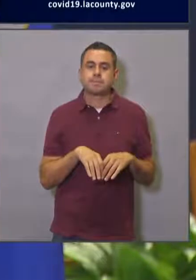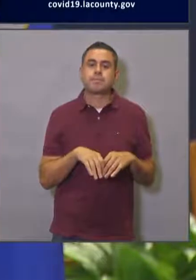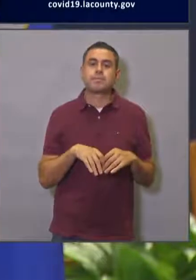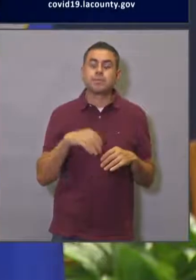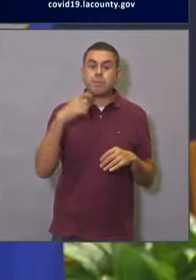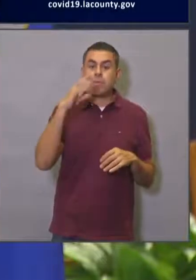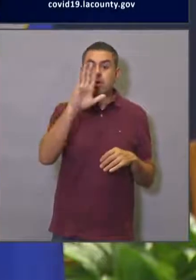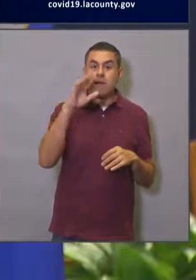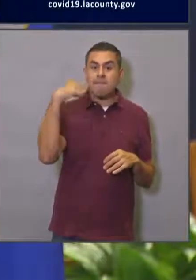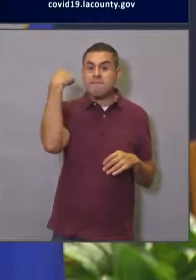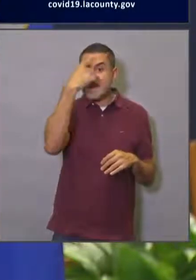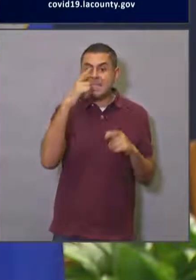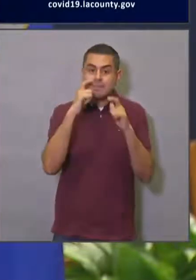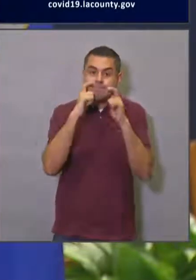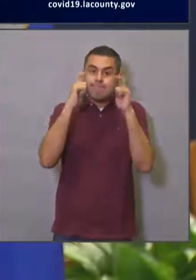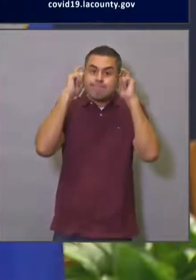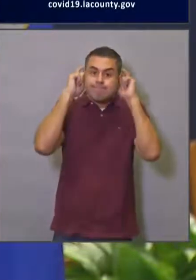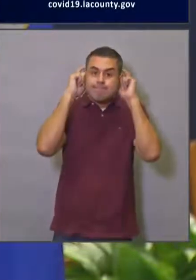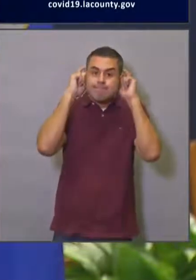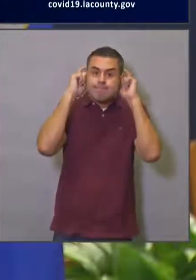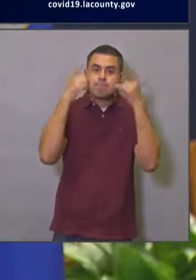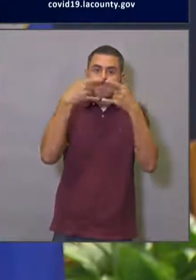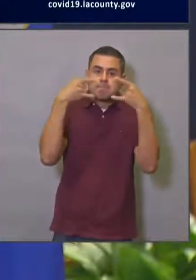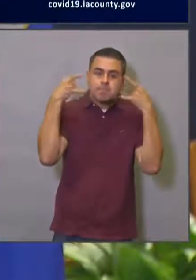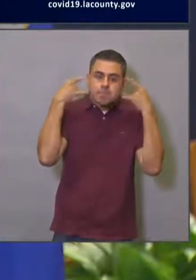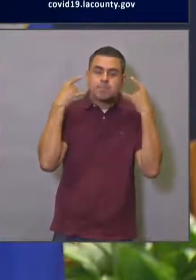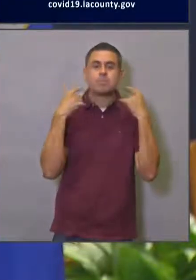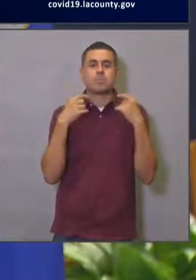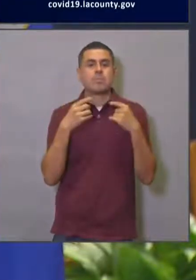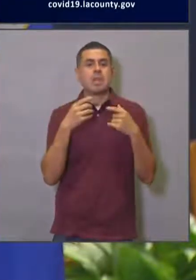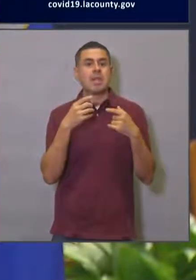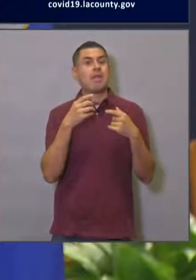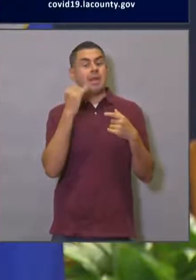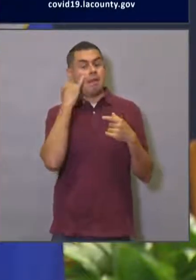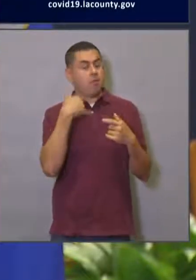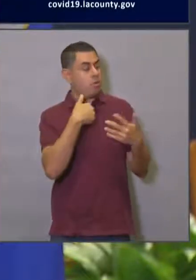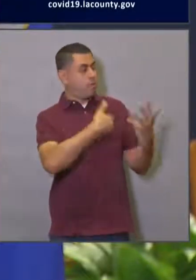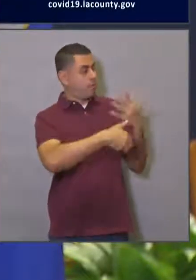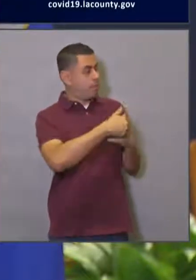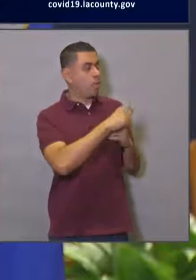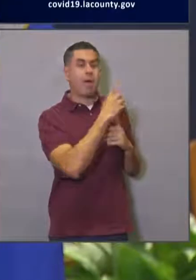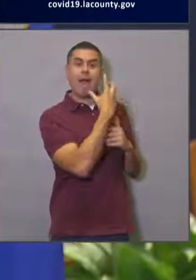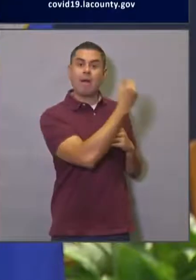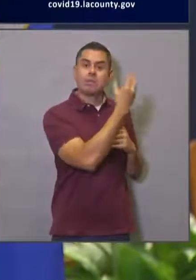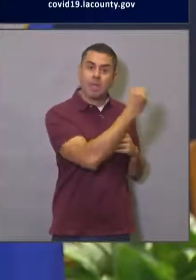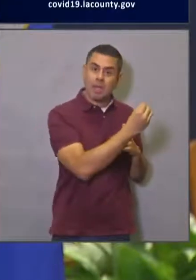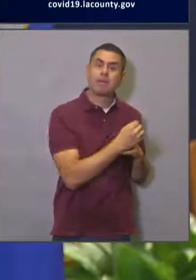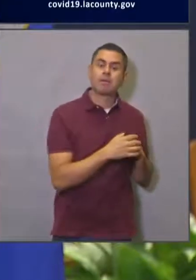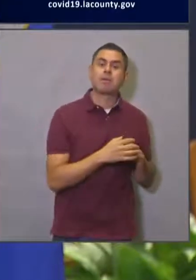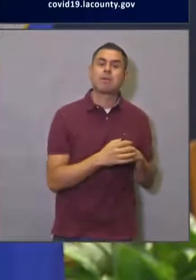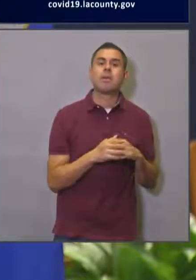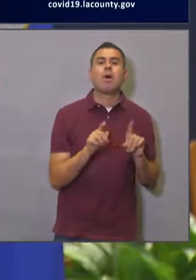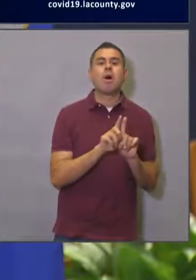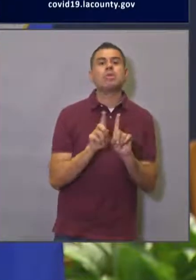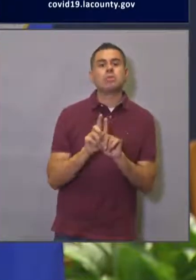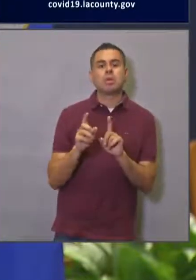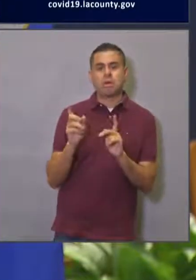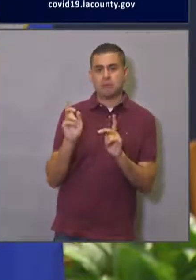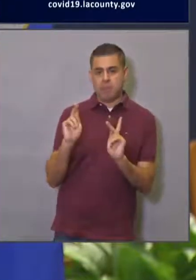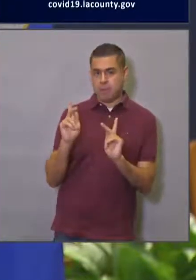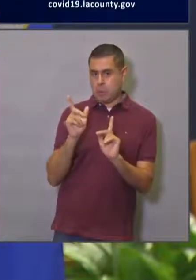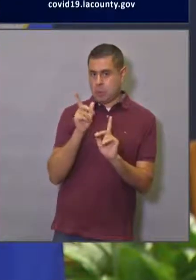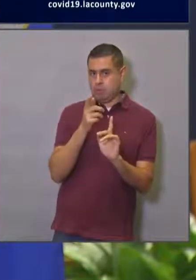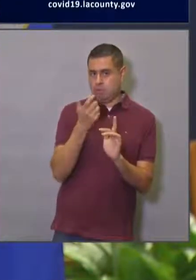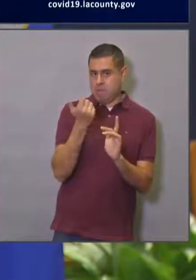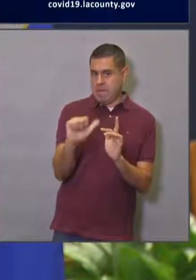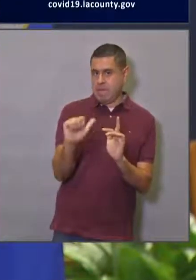para la cara cuando esté fuera de su casa y cerca de otras personas. Mantener una distancia física de al menos de 6